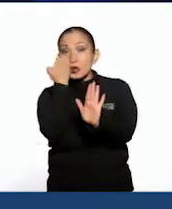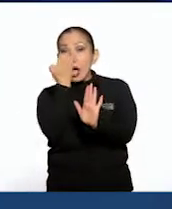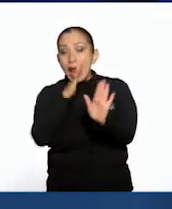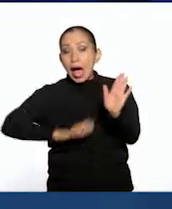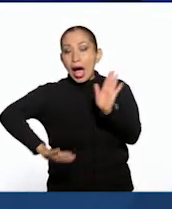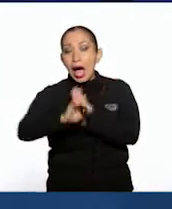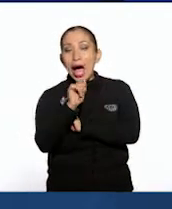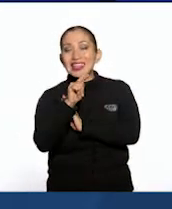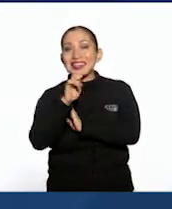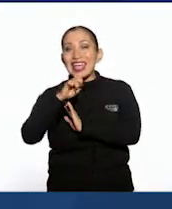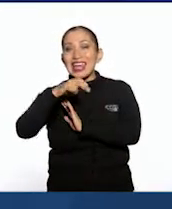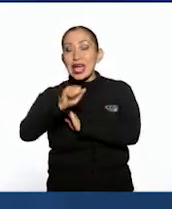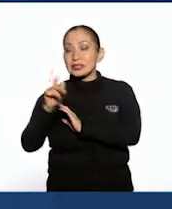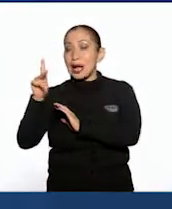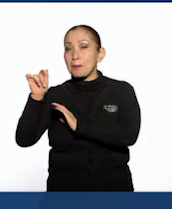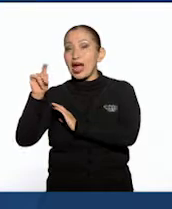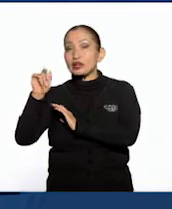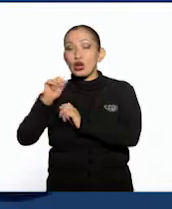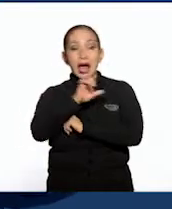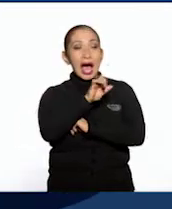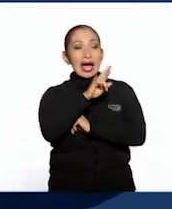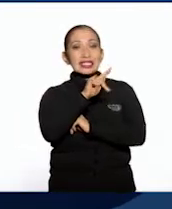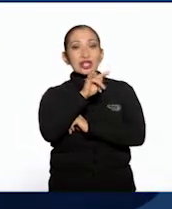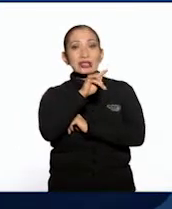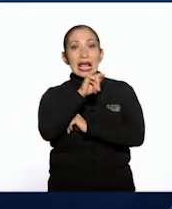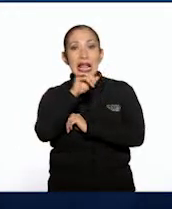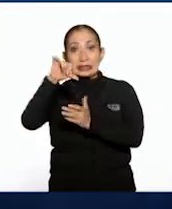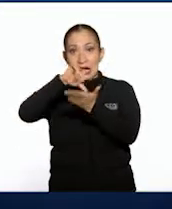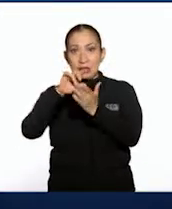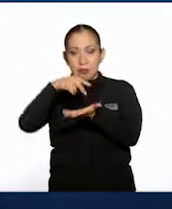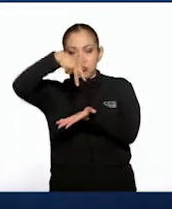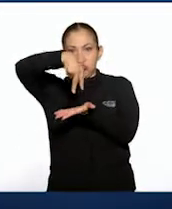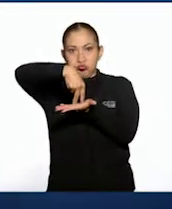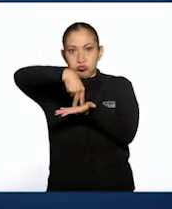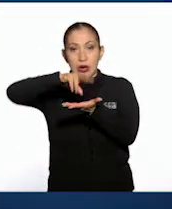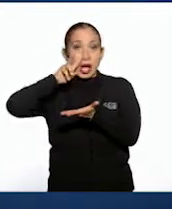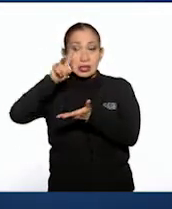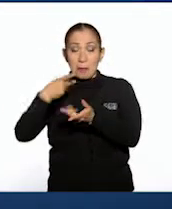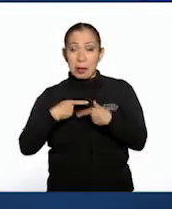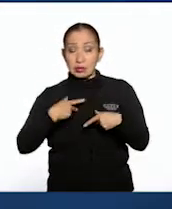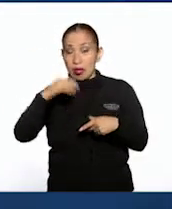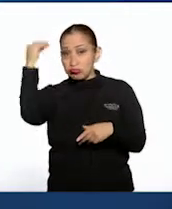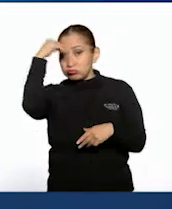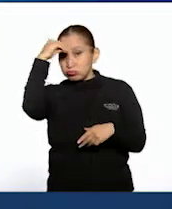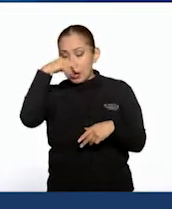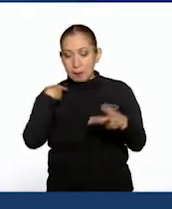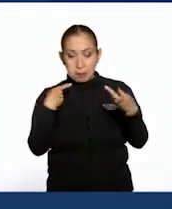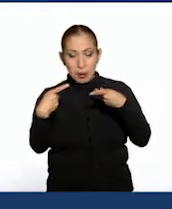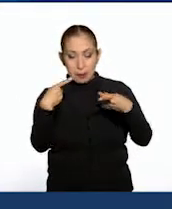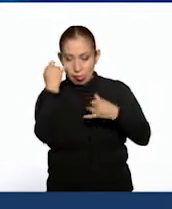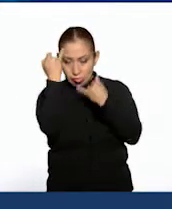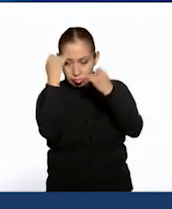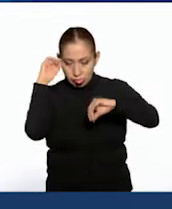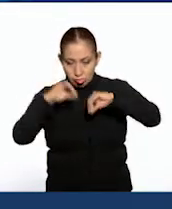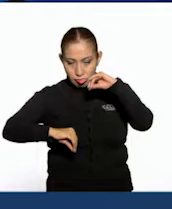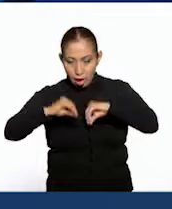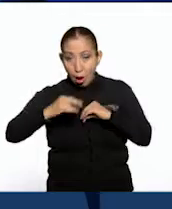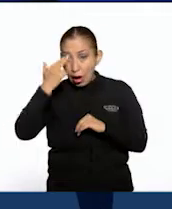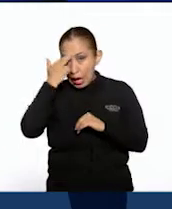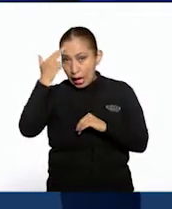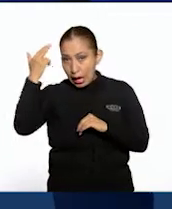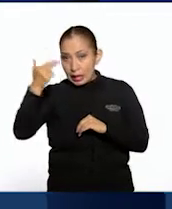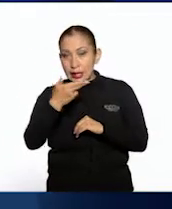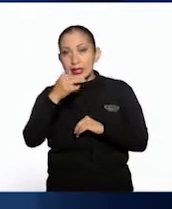de Atenas con Platón y Aristóteles al centro. Estos filósofos elaboraban propuestas o